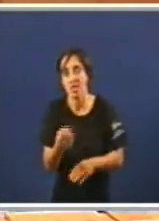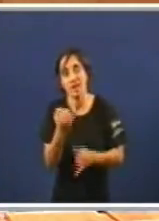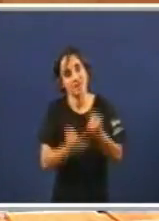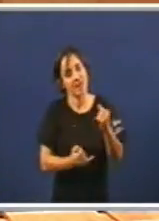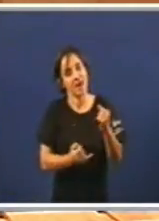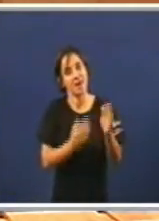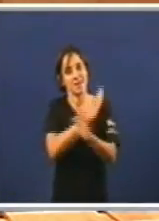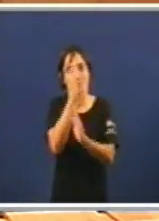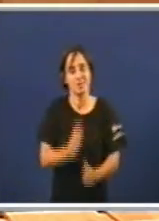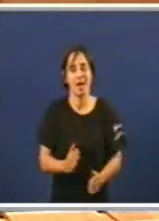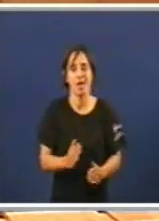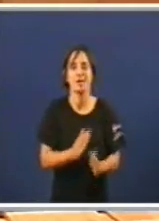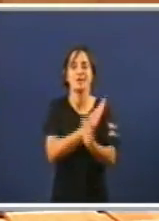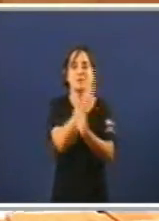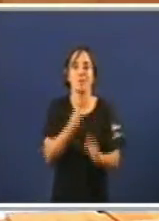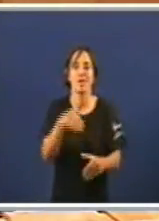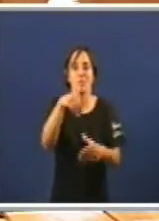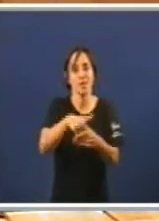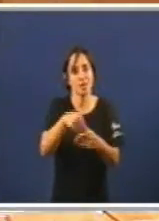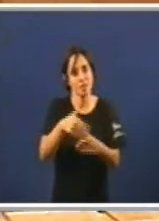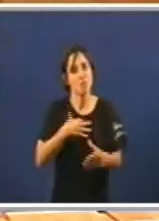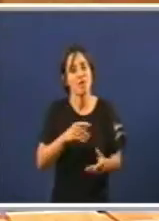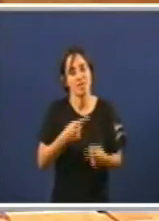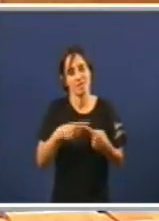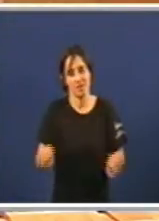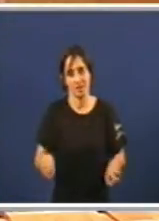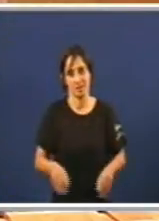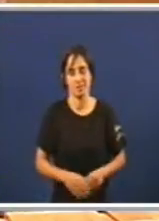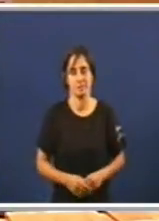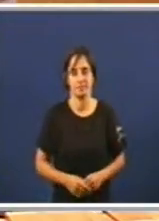resultado era outro.